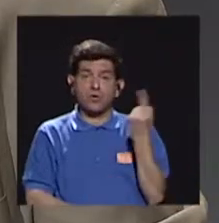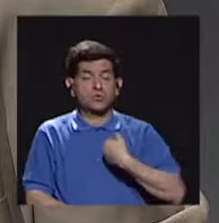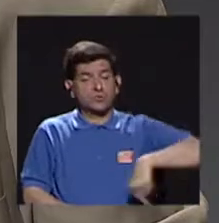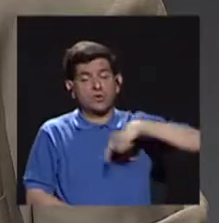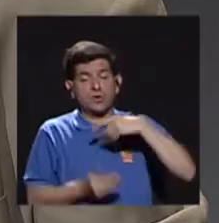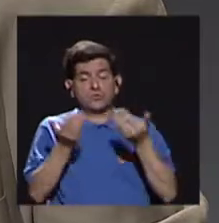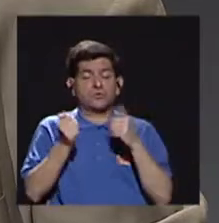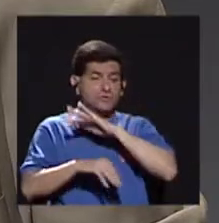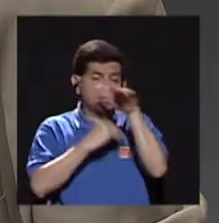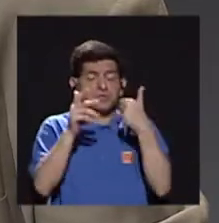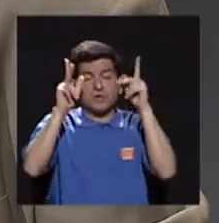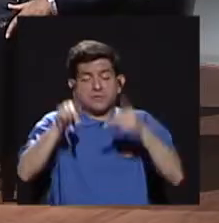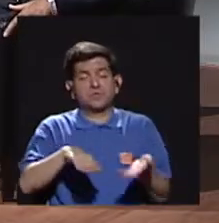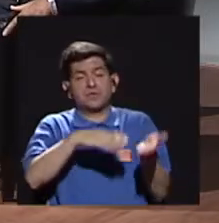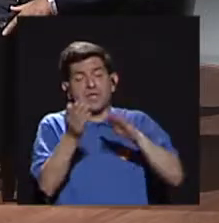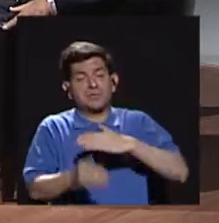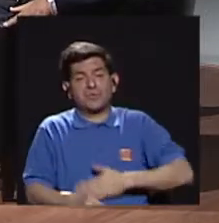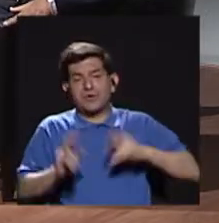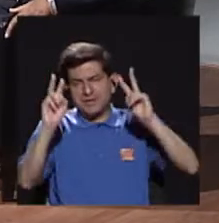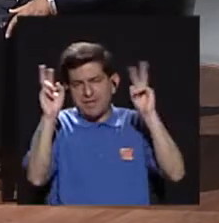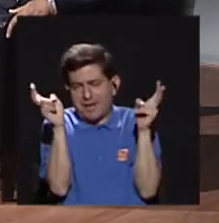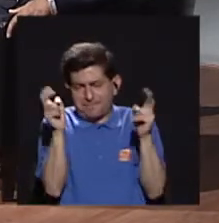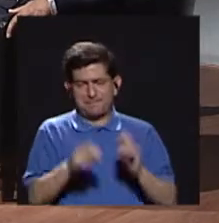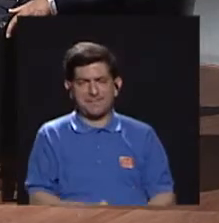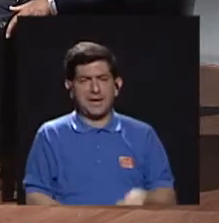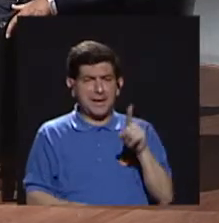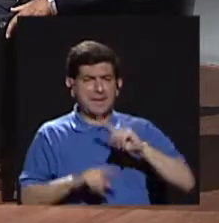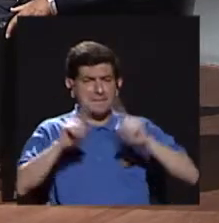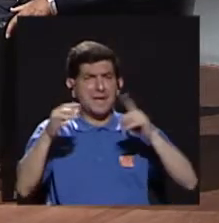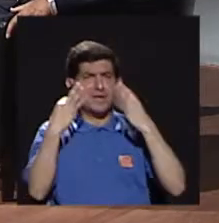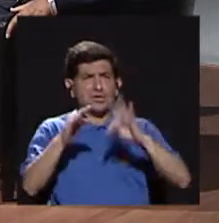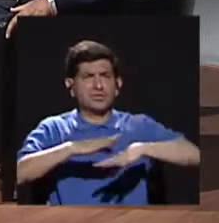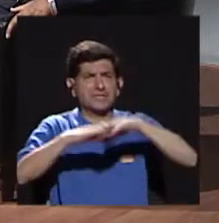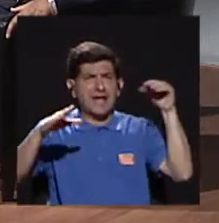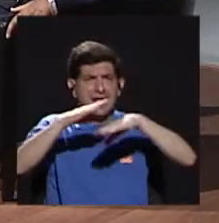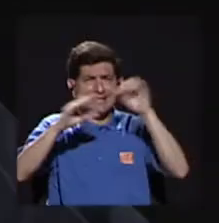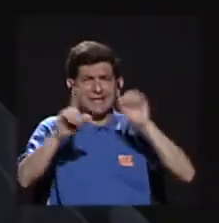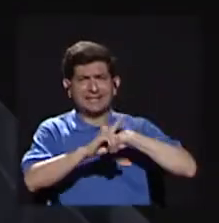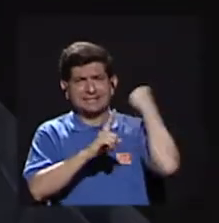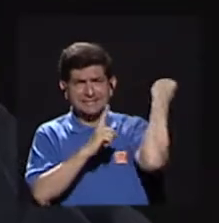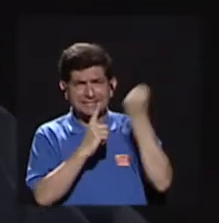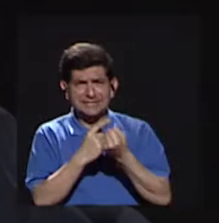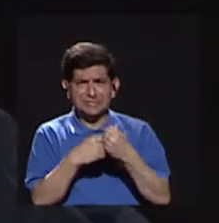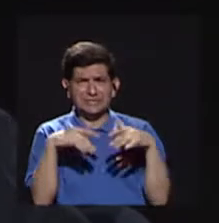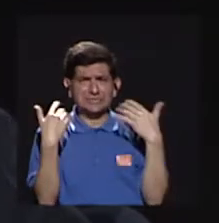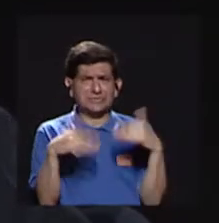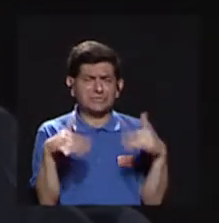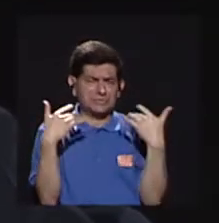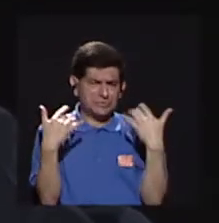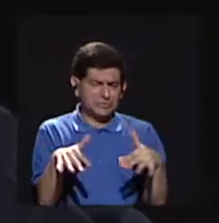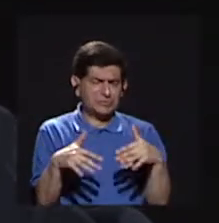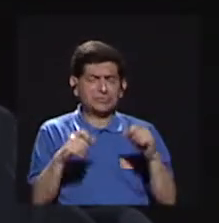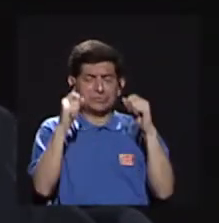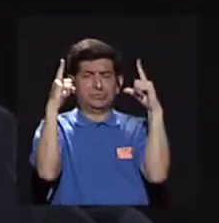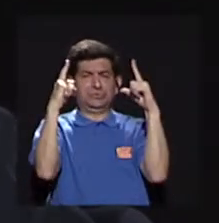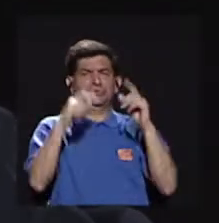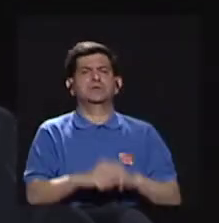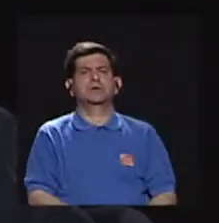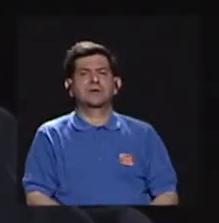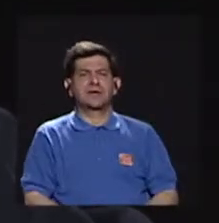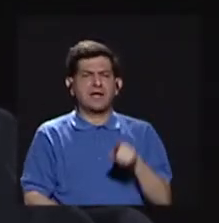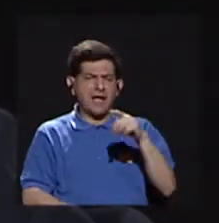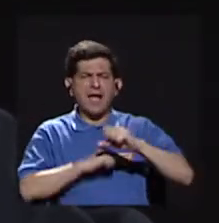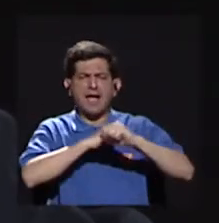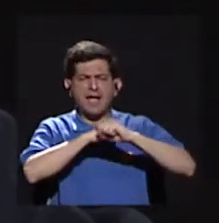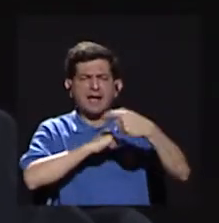que se mueran de hambre todos pero en ese esfuerzo de sacarlos de ahí eso es una cosa extraordinario en ese sentido en